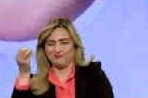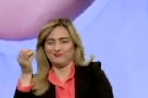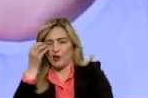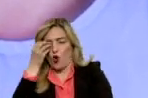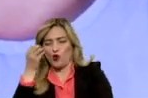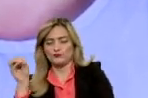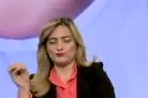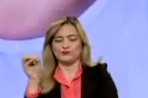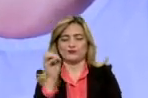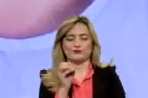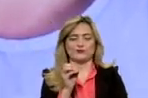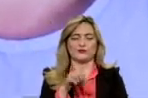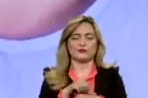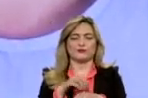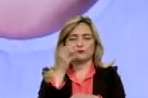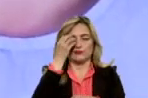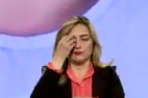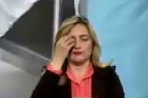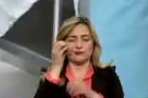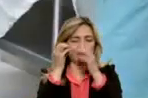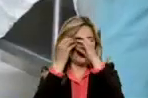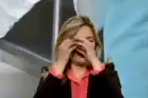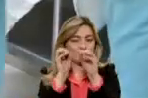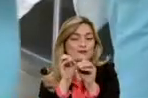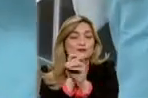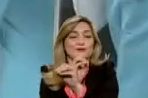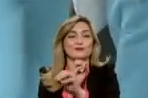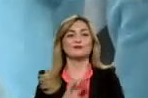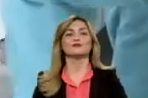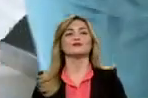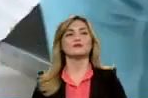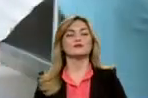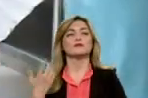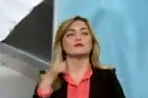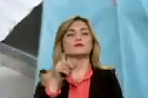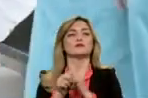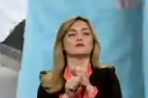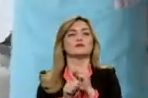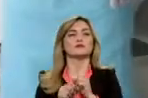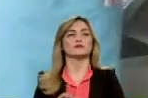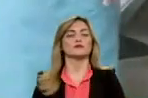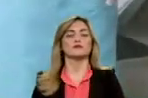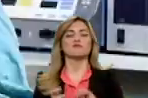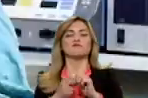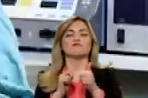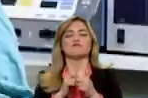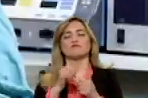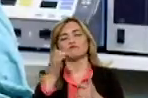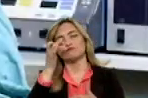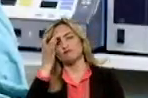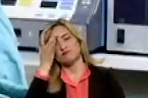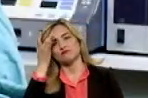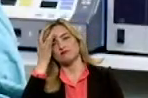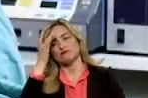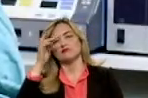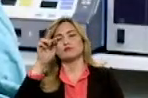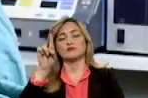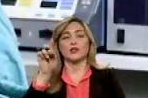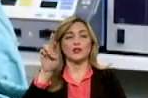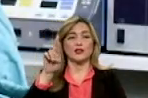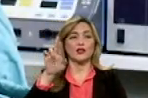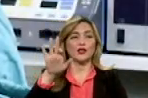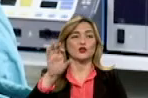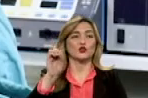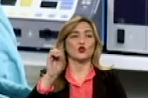poco reducida, pues no alcanzo a ver muy bien. Hace un par de años los médicos le detectaron a Cristian la enfermedad de queratocono en su